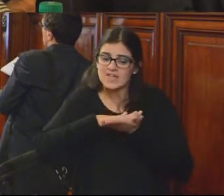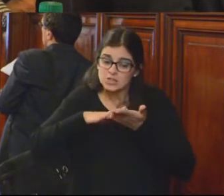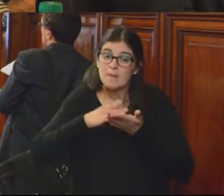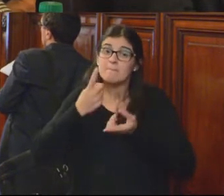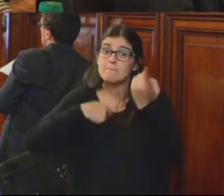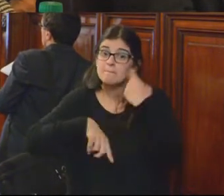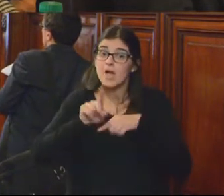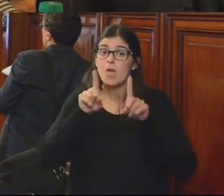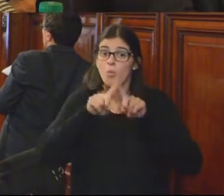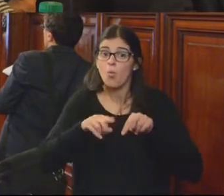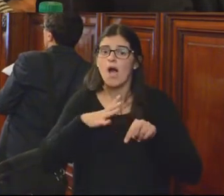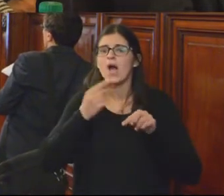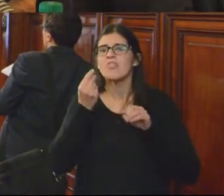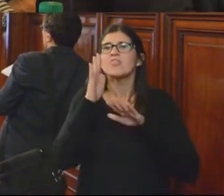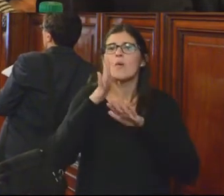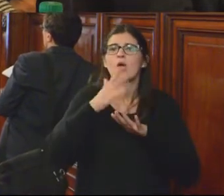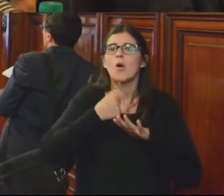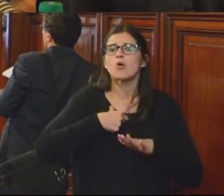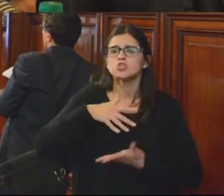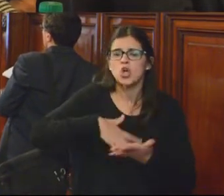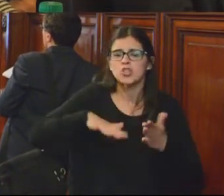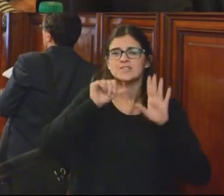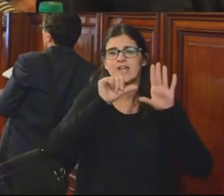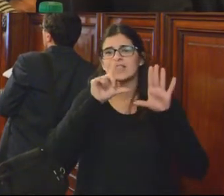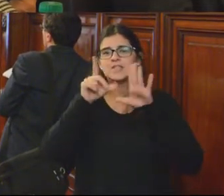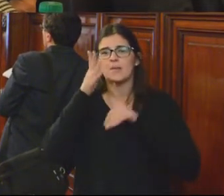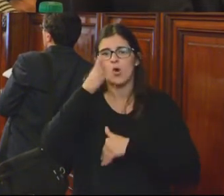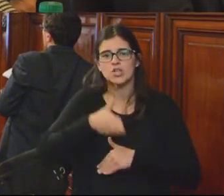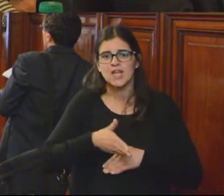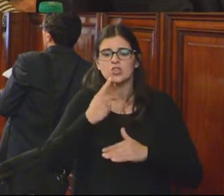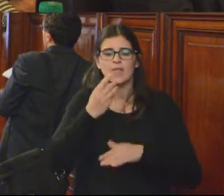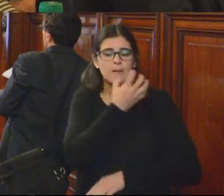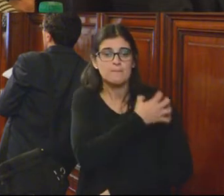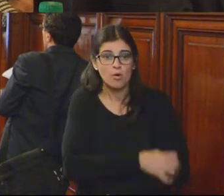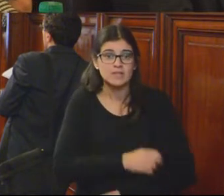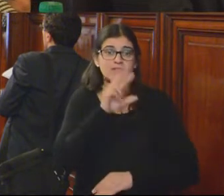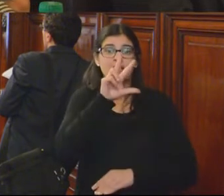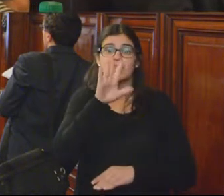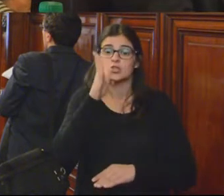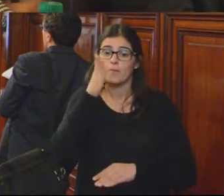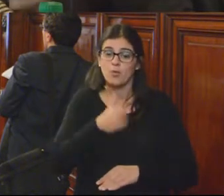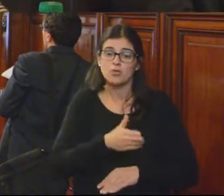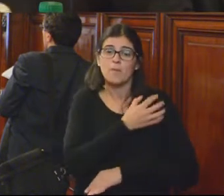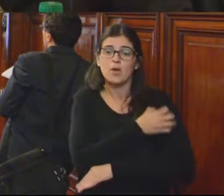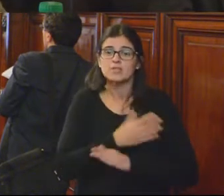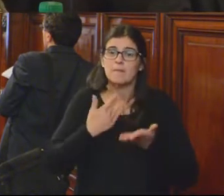embargo acumuló una deuda social de un 67% de pobreza y un 35% de pobreza